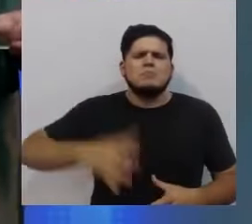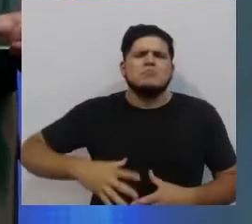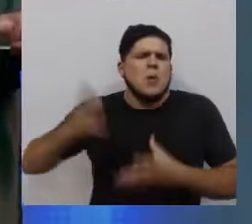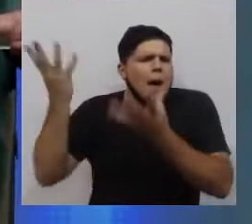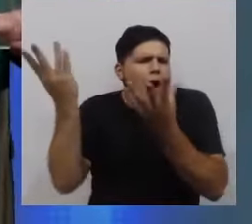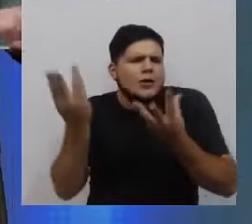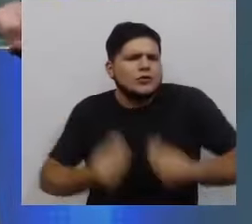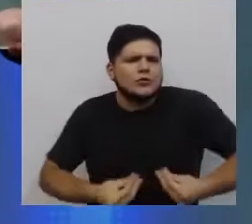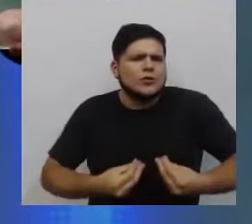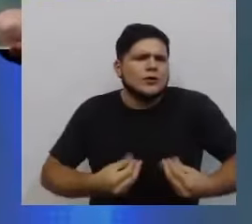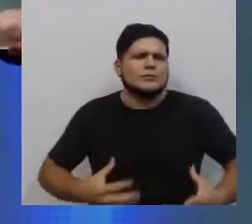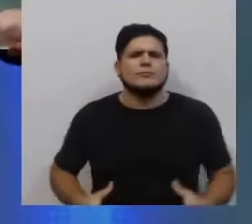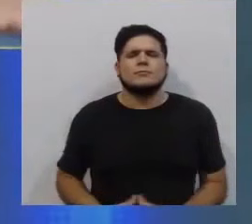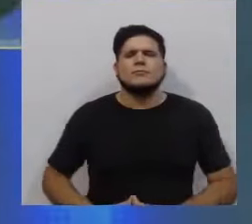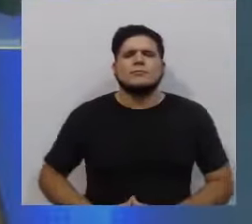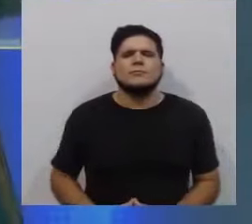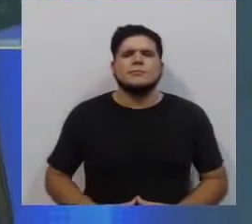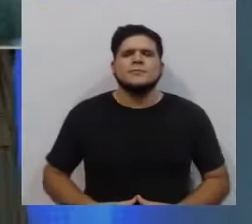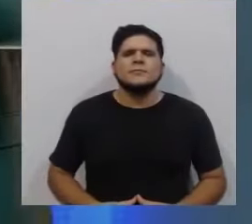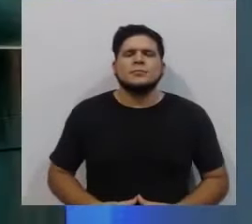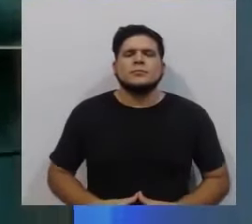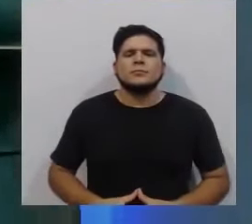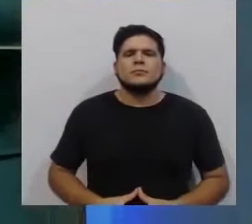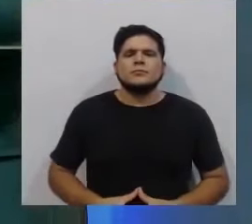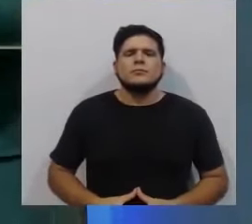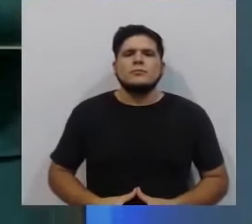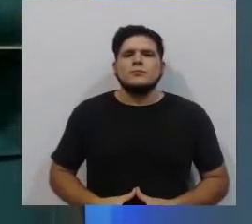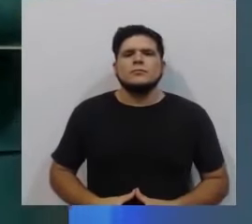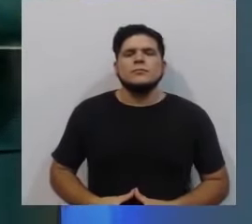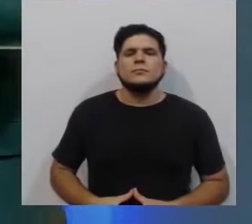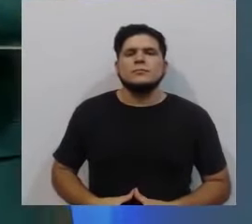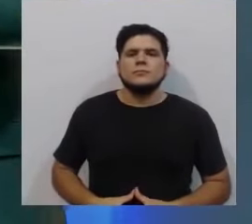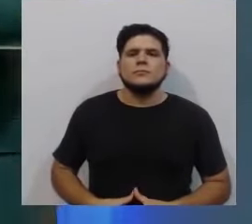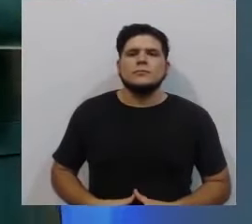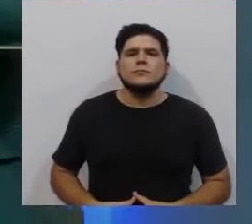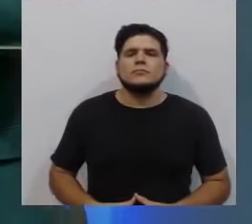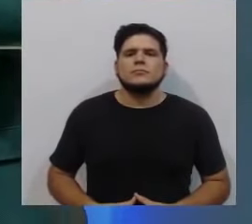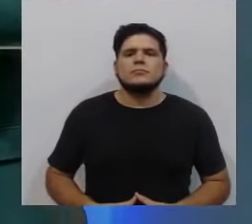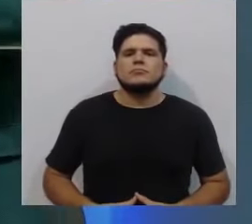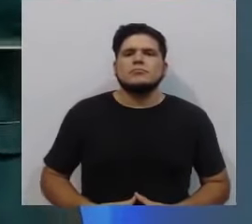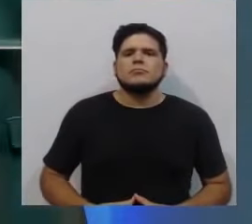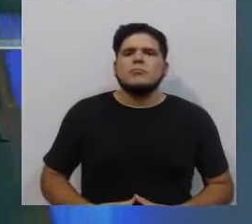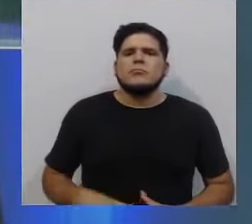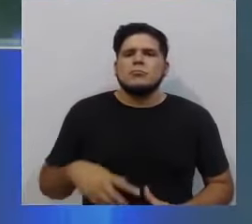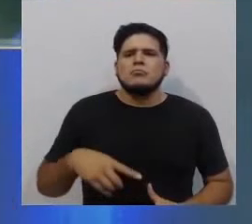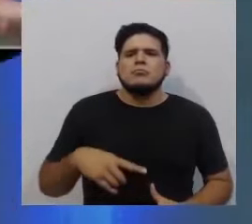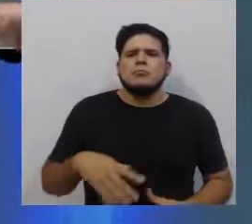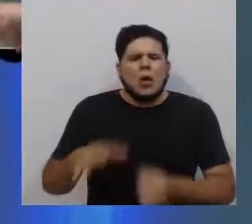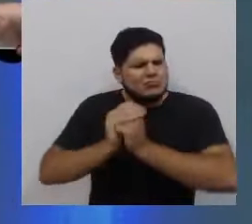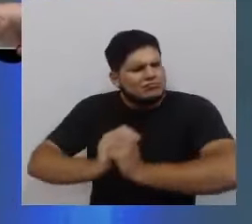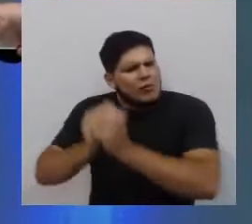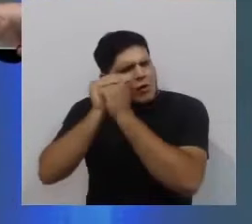aún en la noche hizo un relevamiento del lugar oro hay uno busco directiva